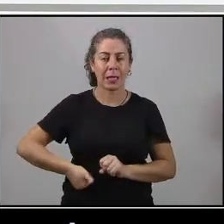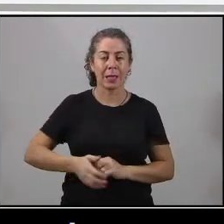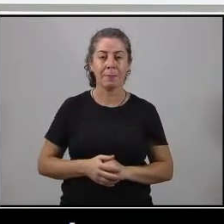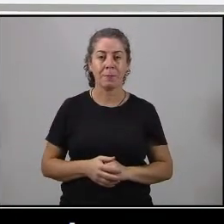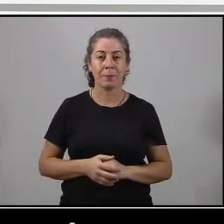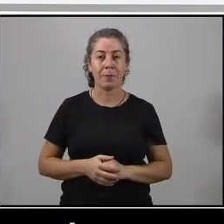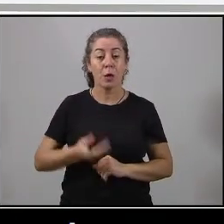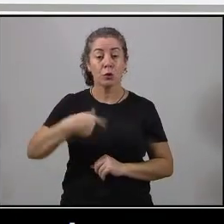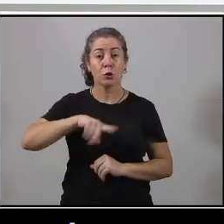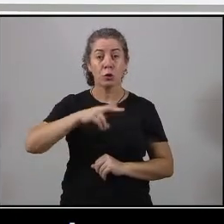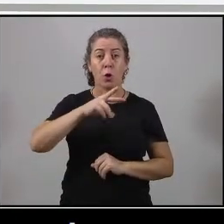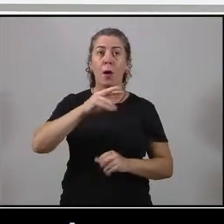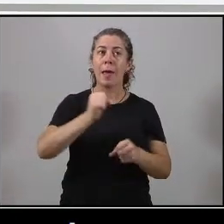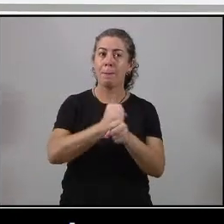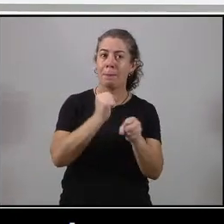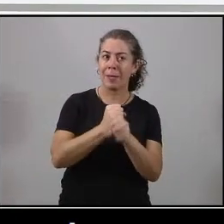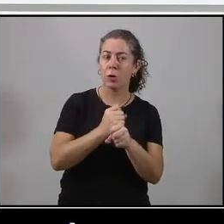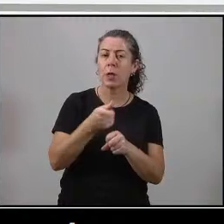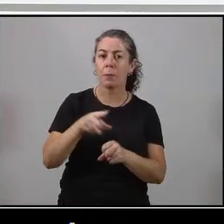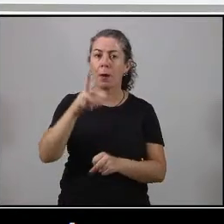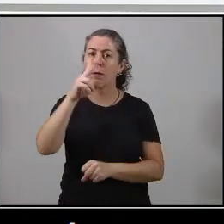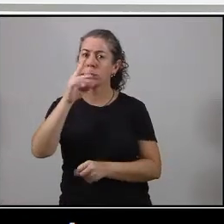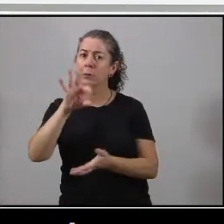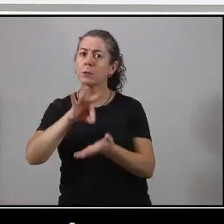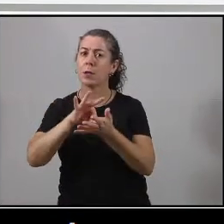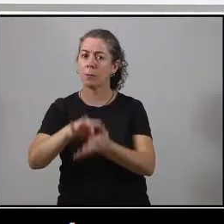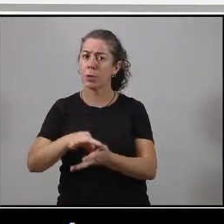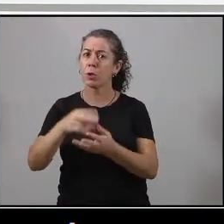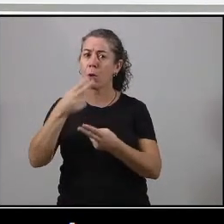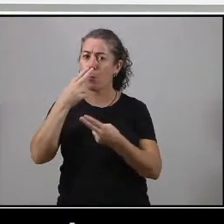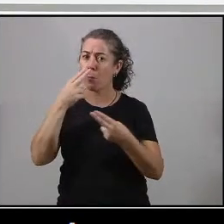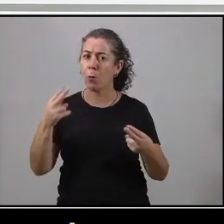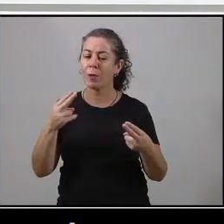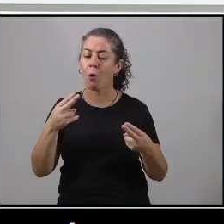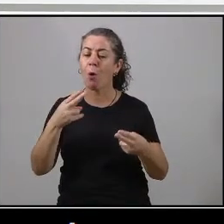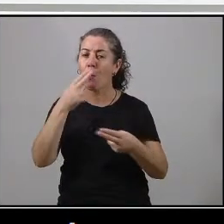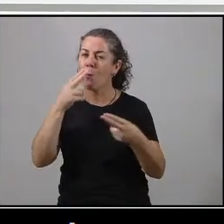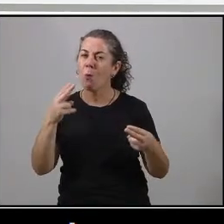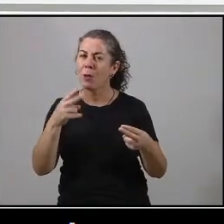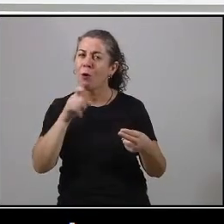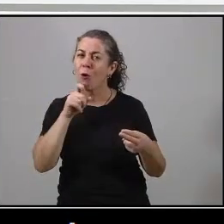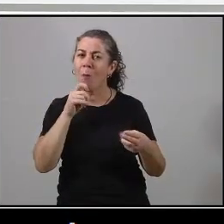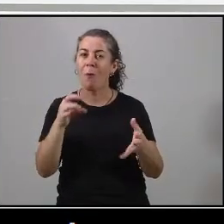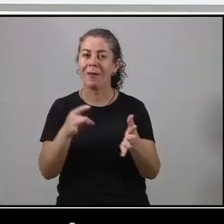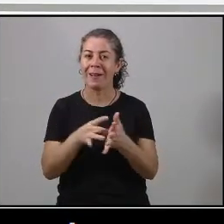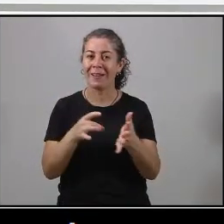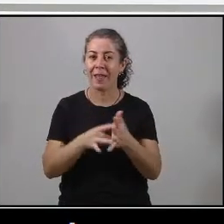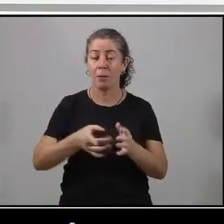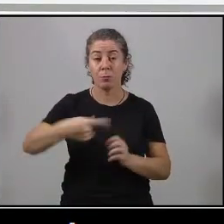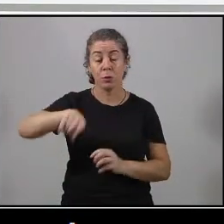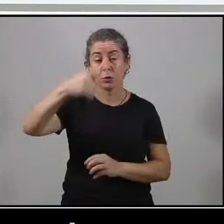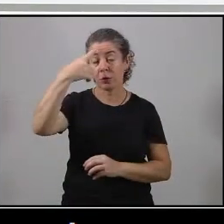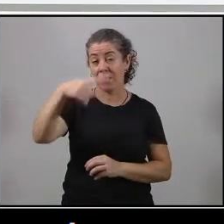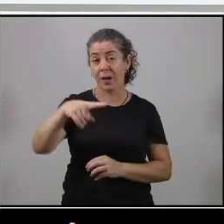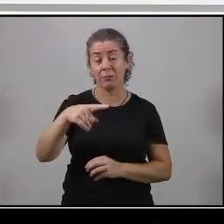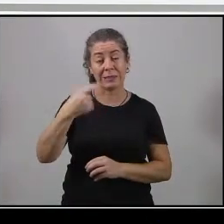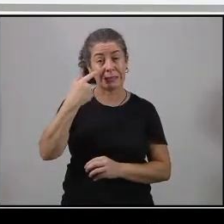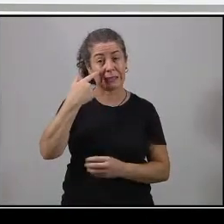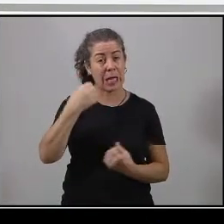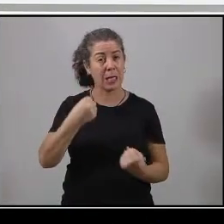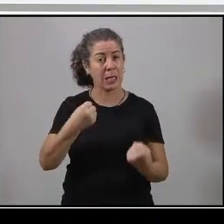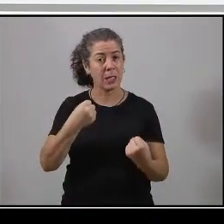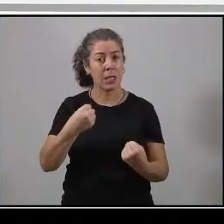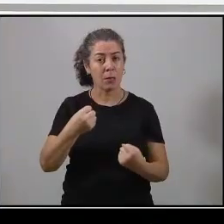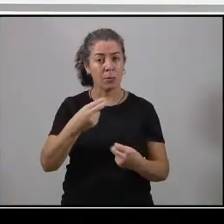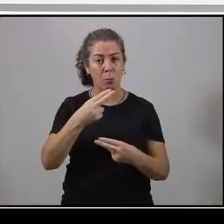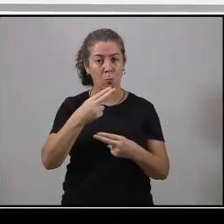nos preocupan y mucho la prestación de los servicios públicos de calidad, y saben bien que la sanidad pública es una